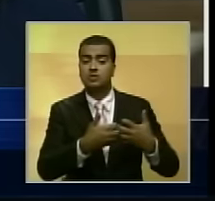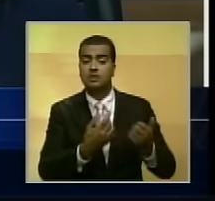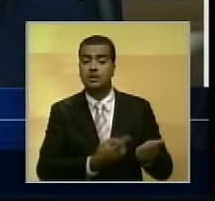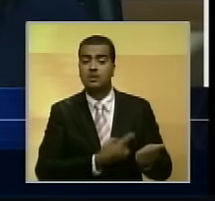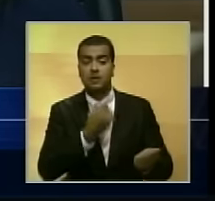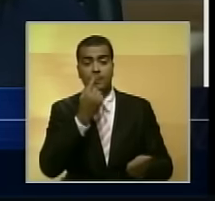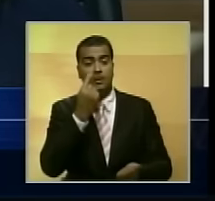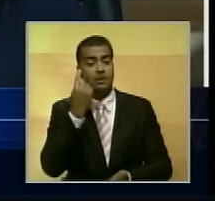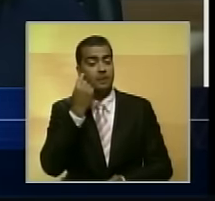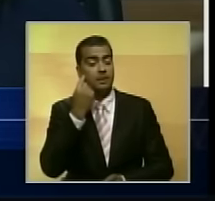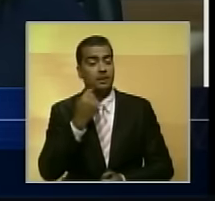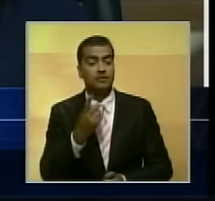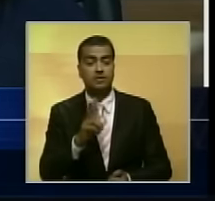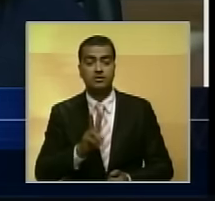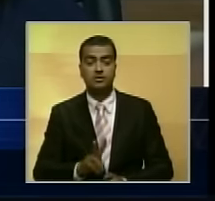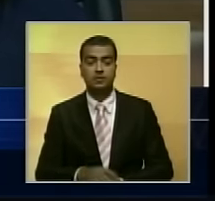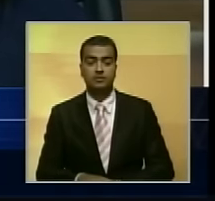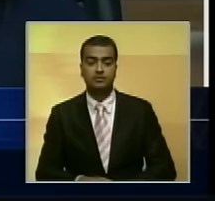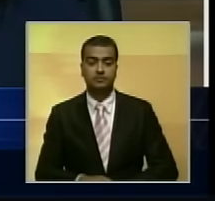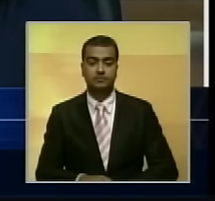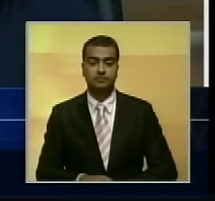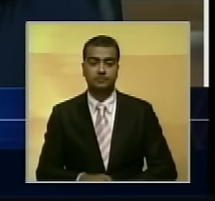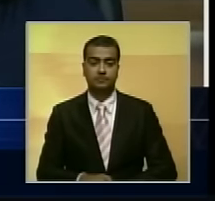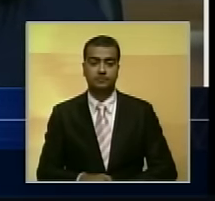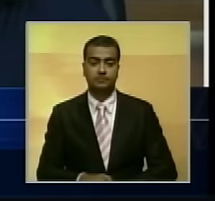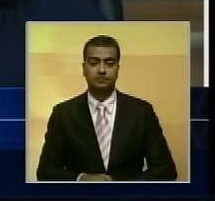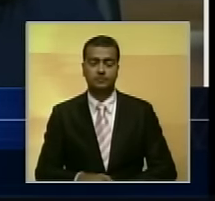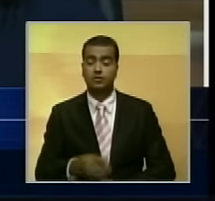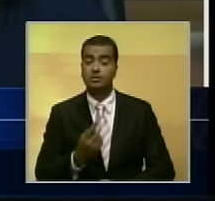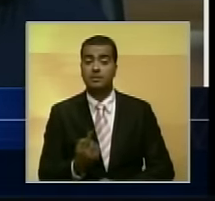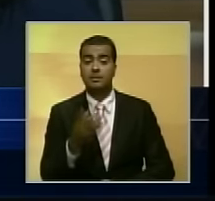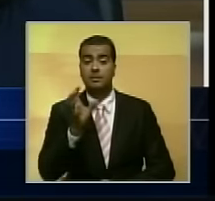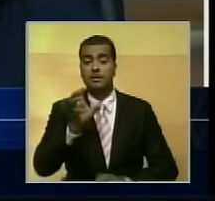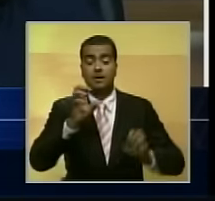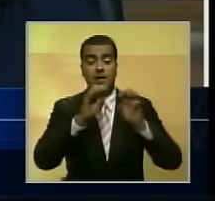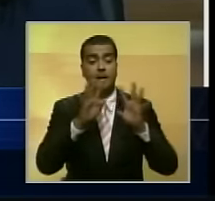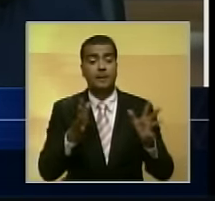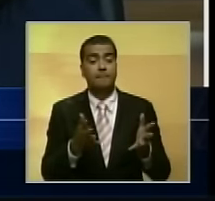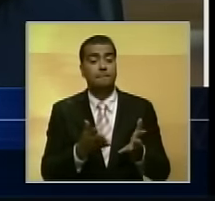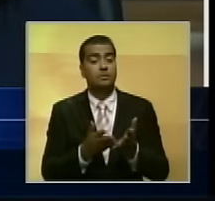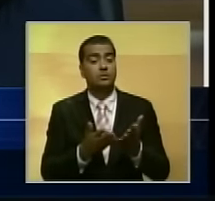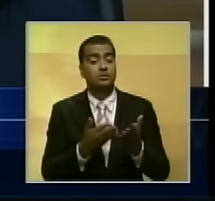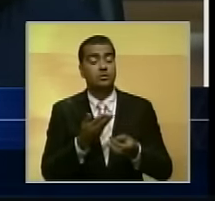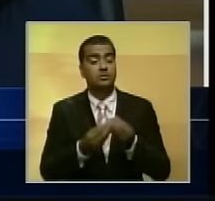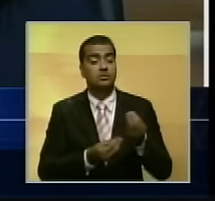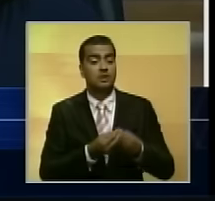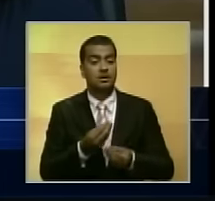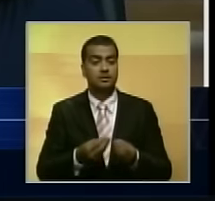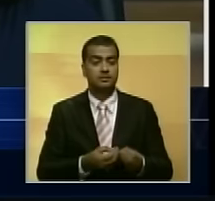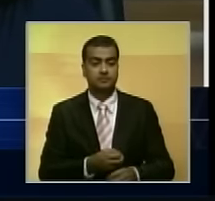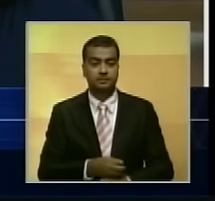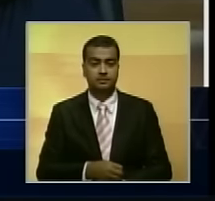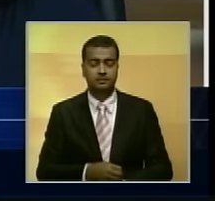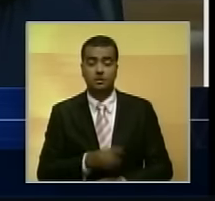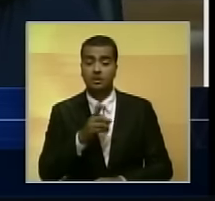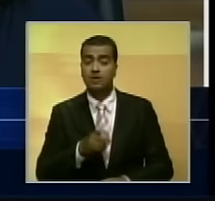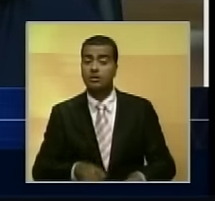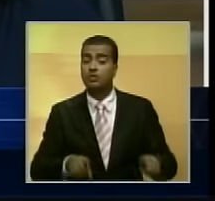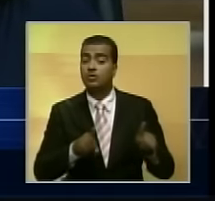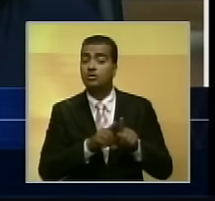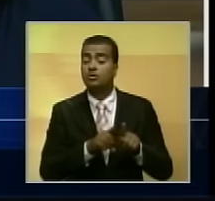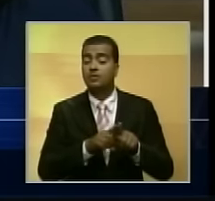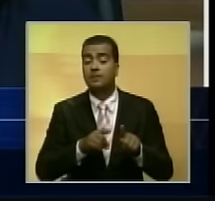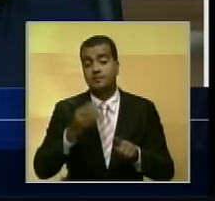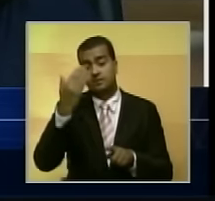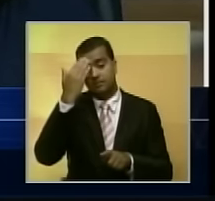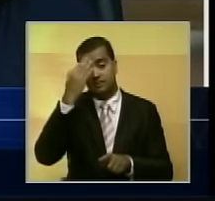hermanos y hermanas en Venezuela. No será el primer país en el mundo donde esto se aplique ni donde esto ocurra. Sabemos